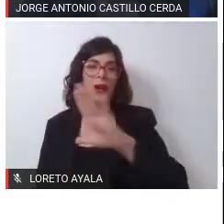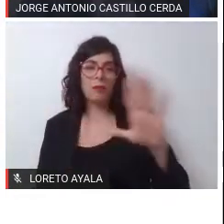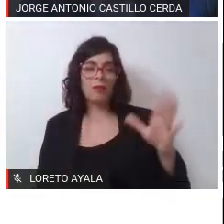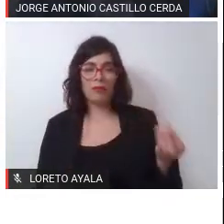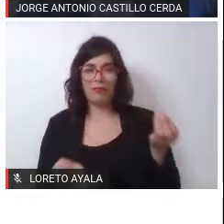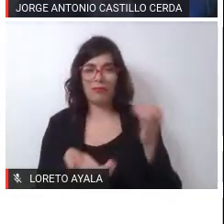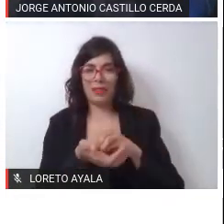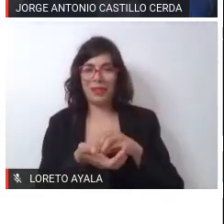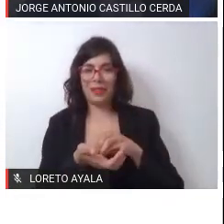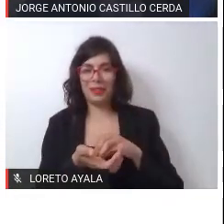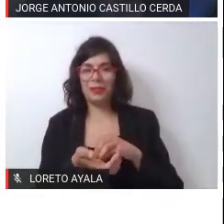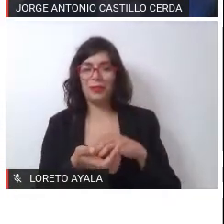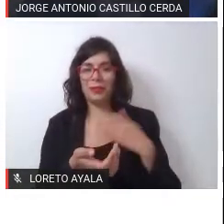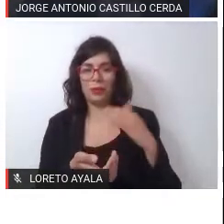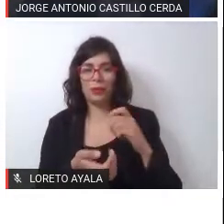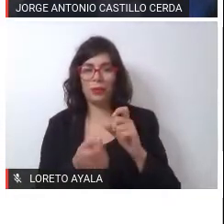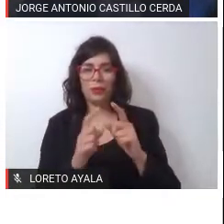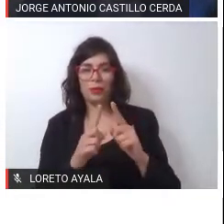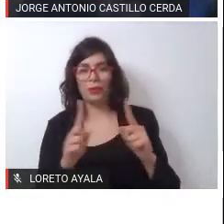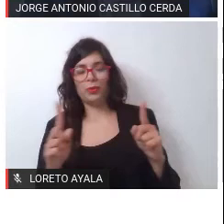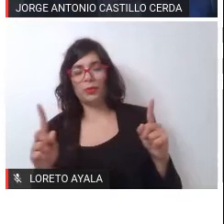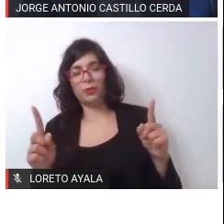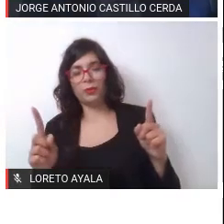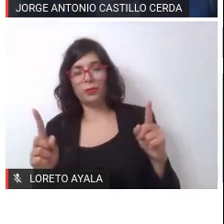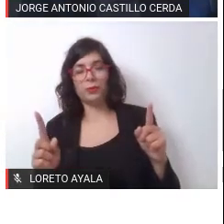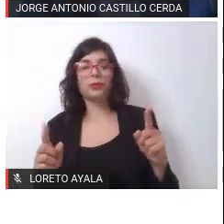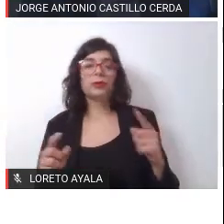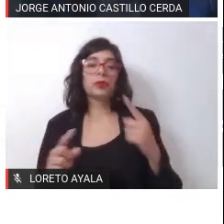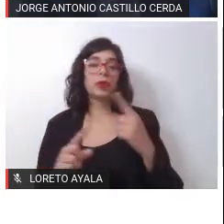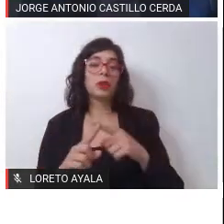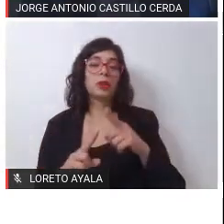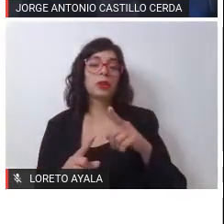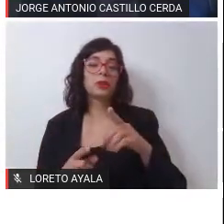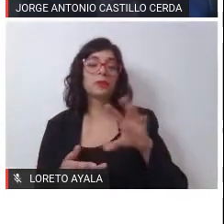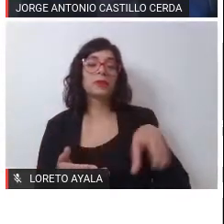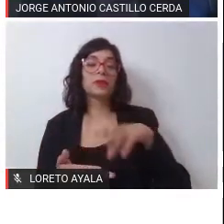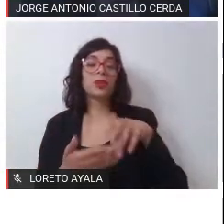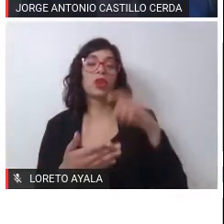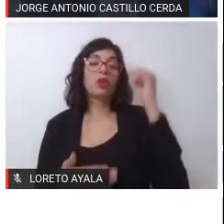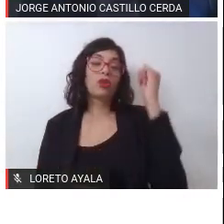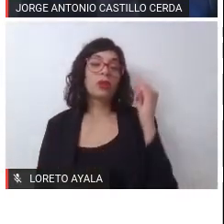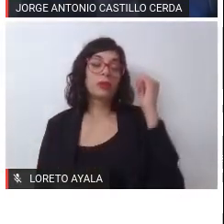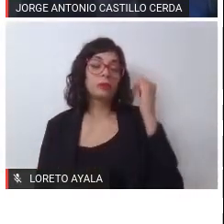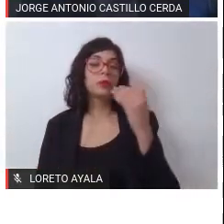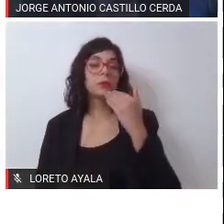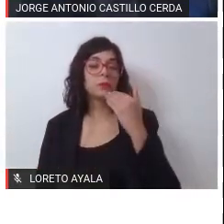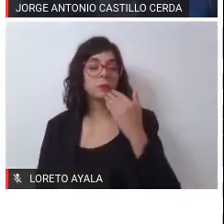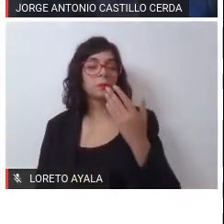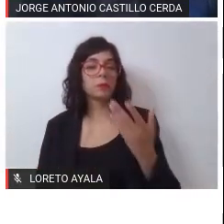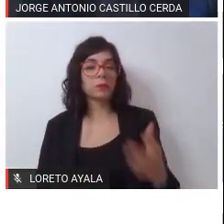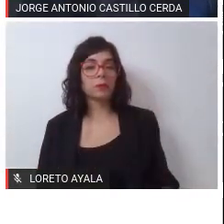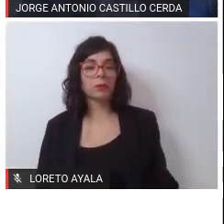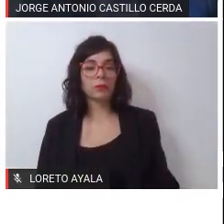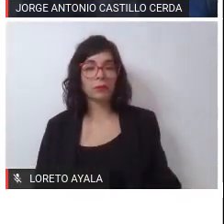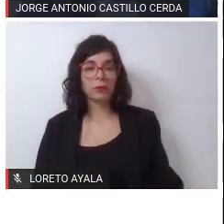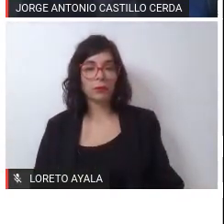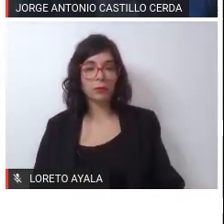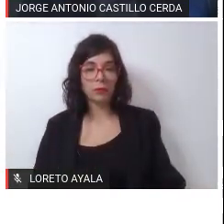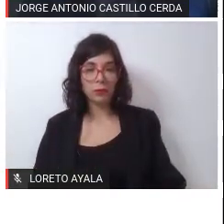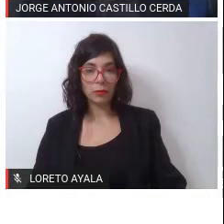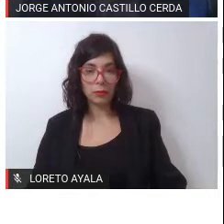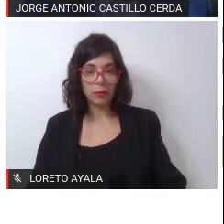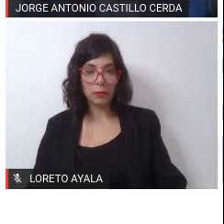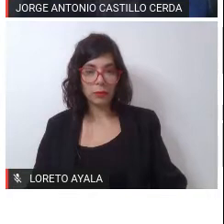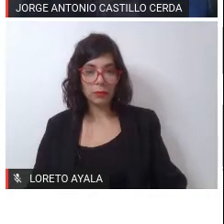Y también aparece detrás de ello nuestra región de Coquimbo, ¿ya? Así que ahí están las regiones con